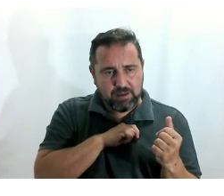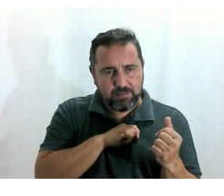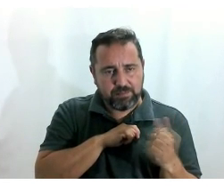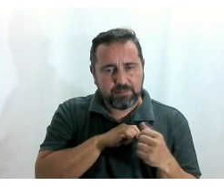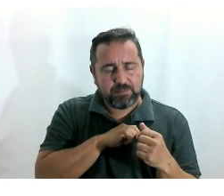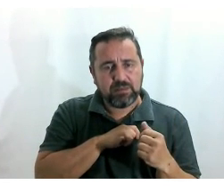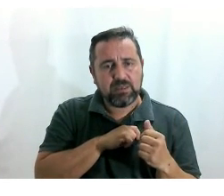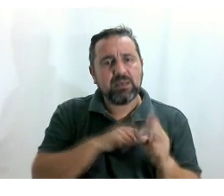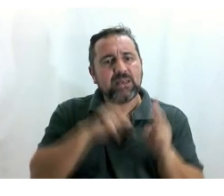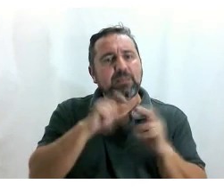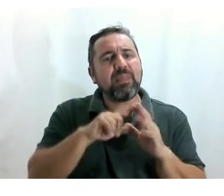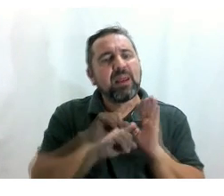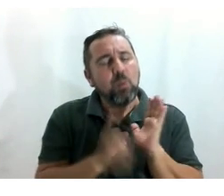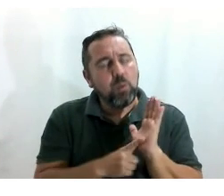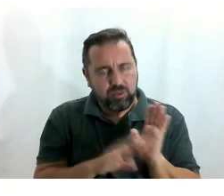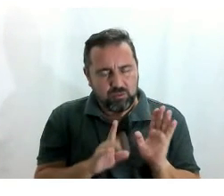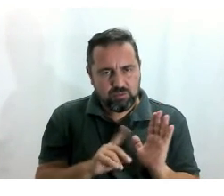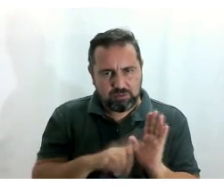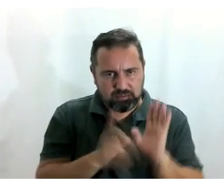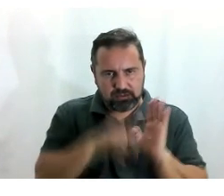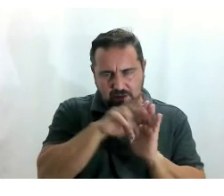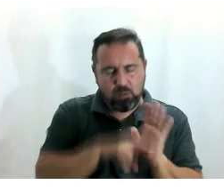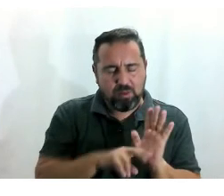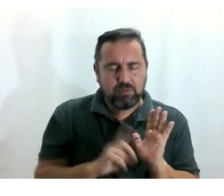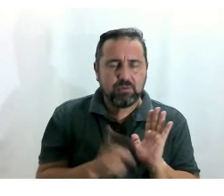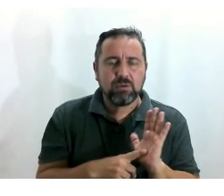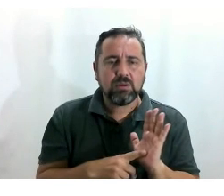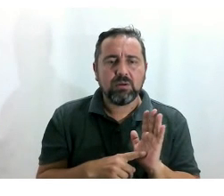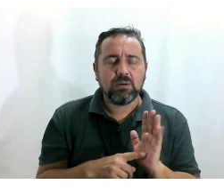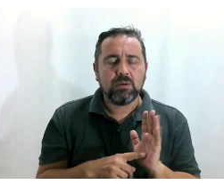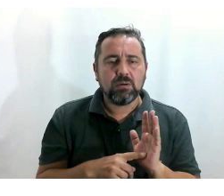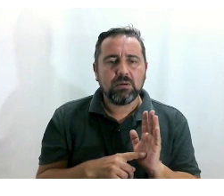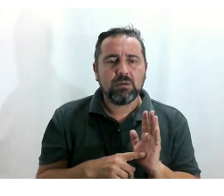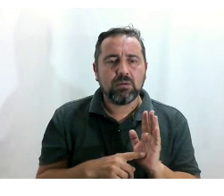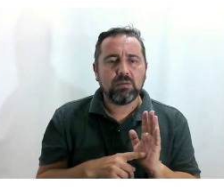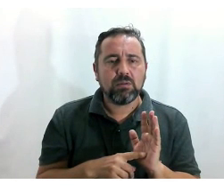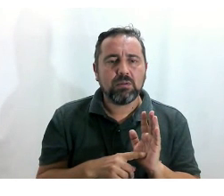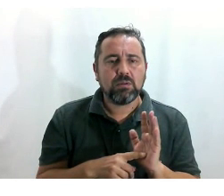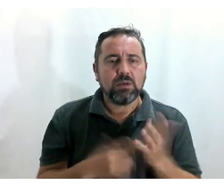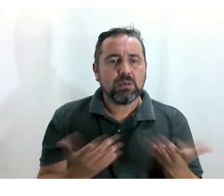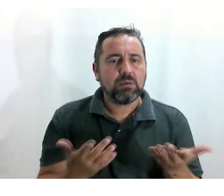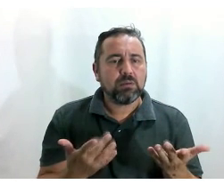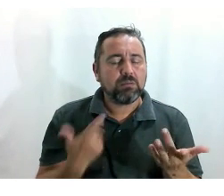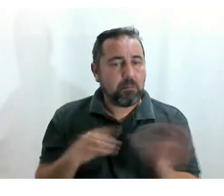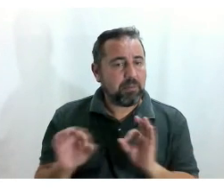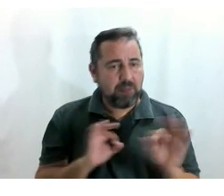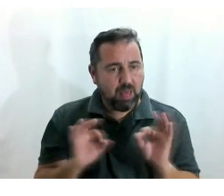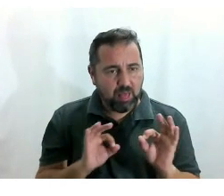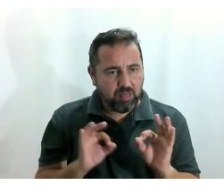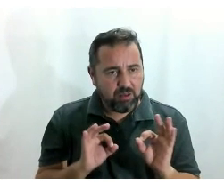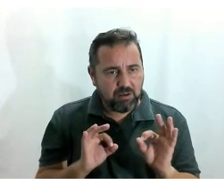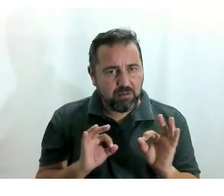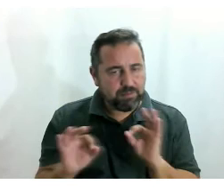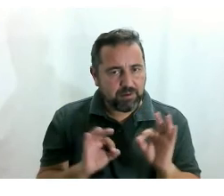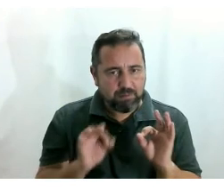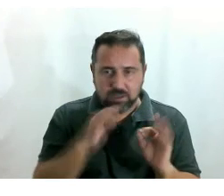de regulación y de marco normativo, está preparada para cuando